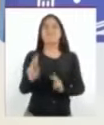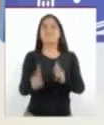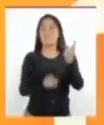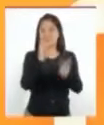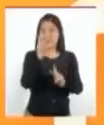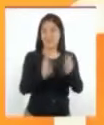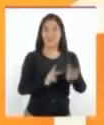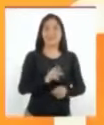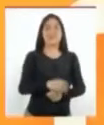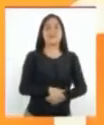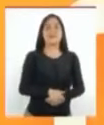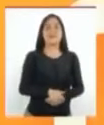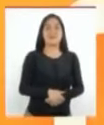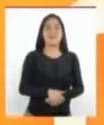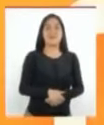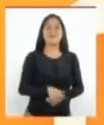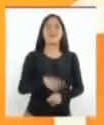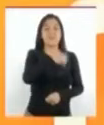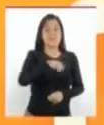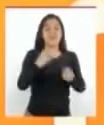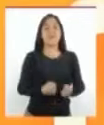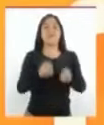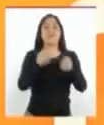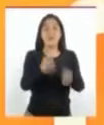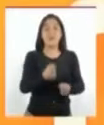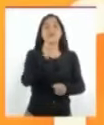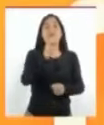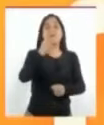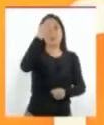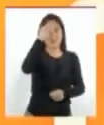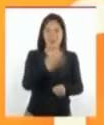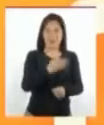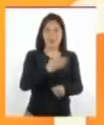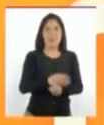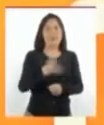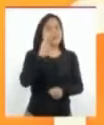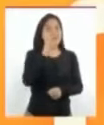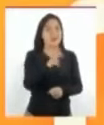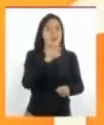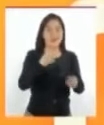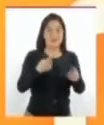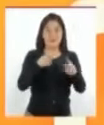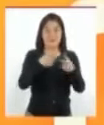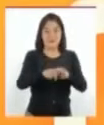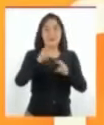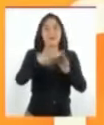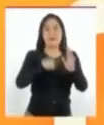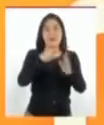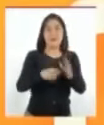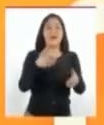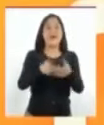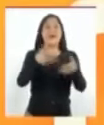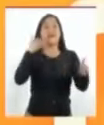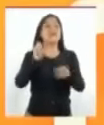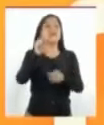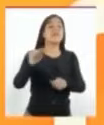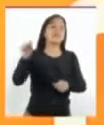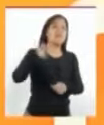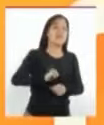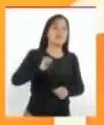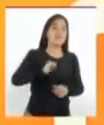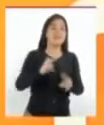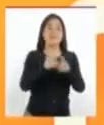vegetales. Reforcemos lo aprendido hasta el momento, observando el siguiente video titulado Antes de los horizontes